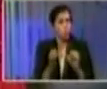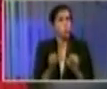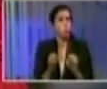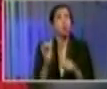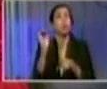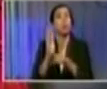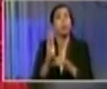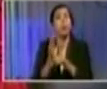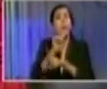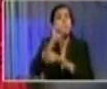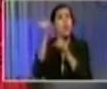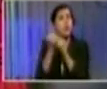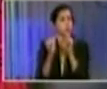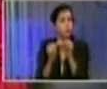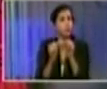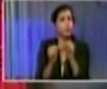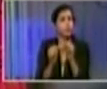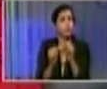sustentable,